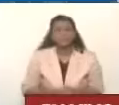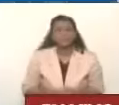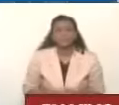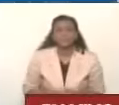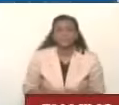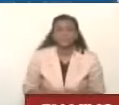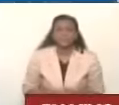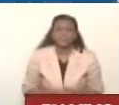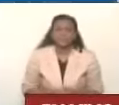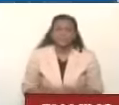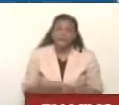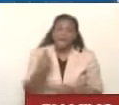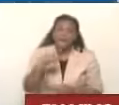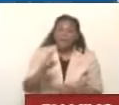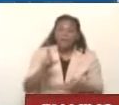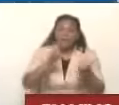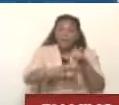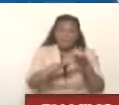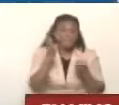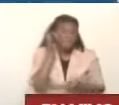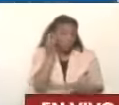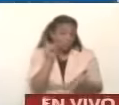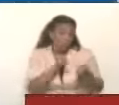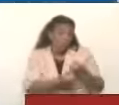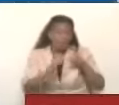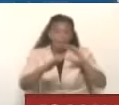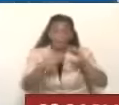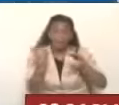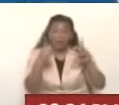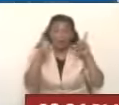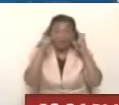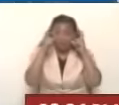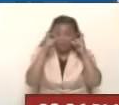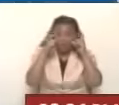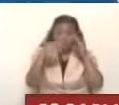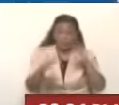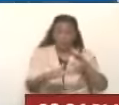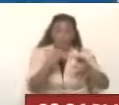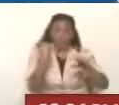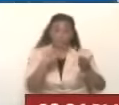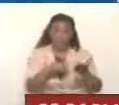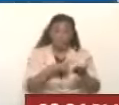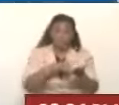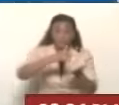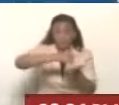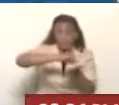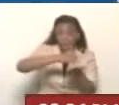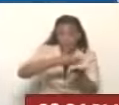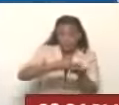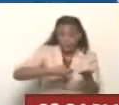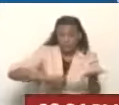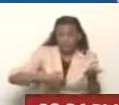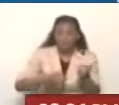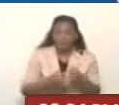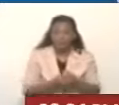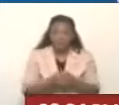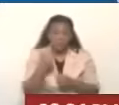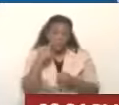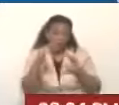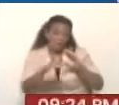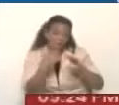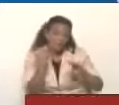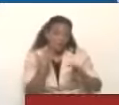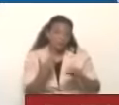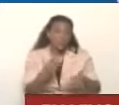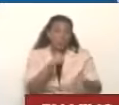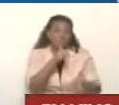aquí Silita me mandó una foto que me mandó